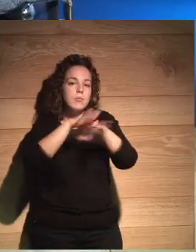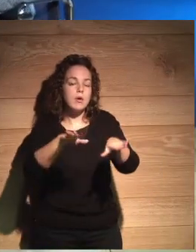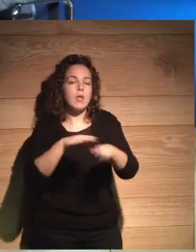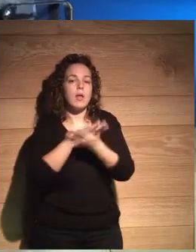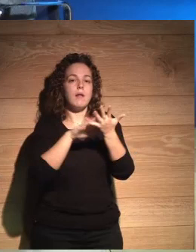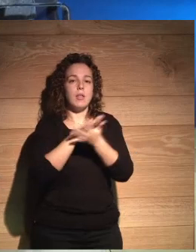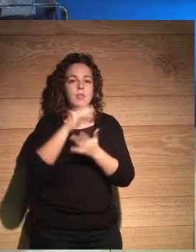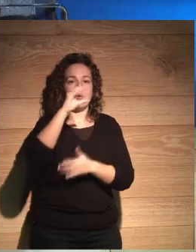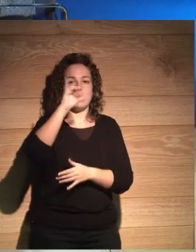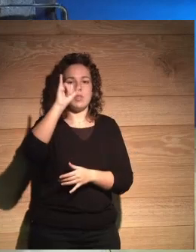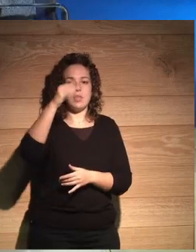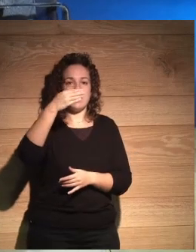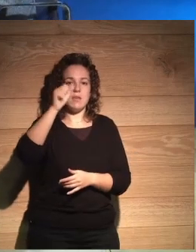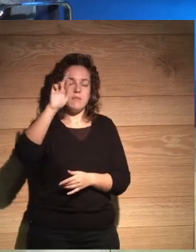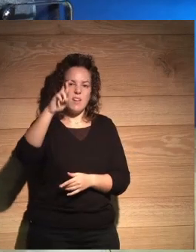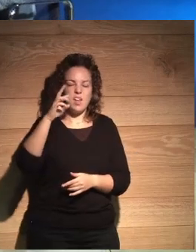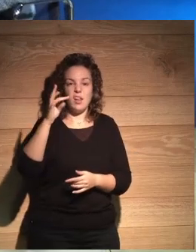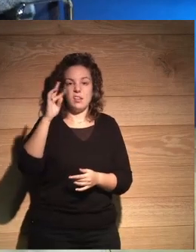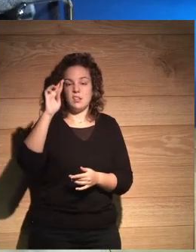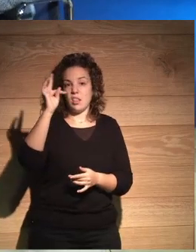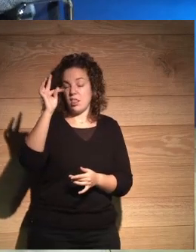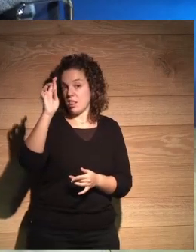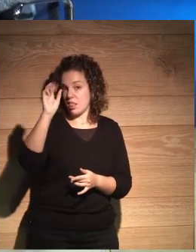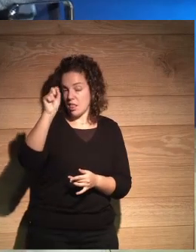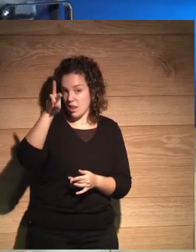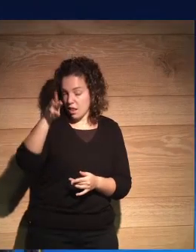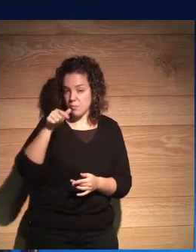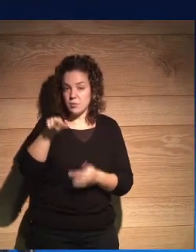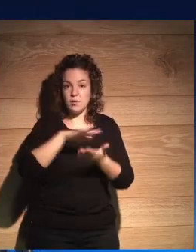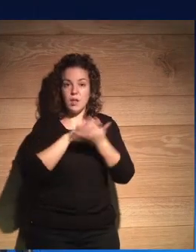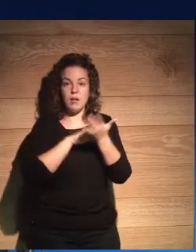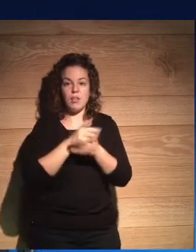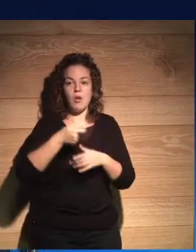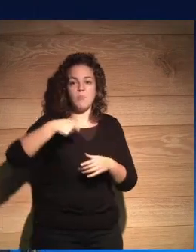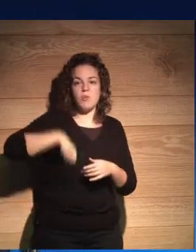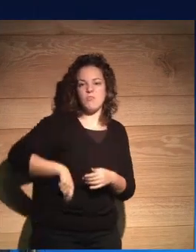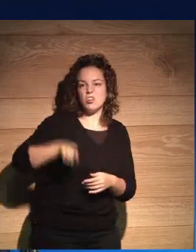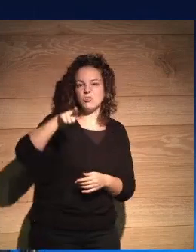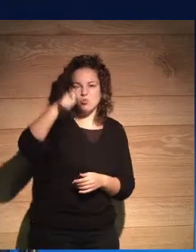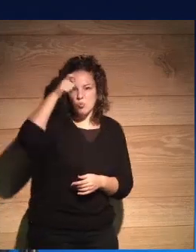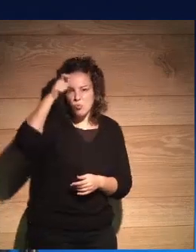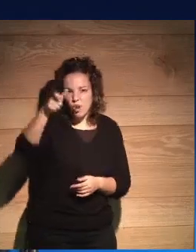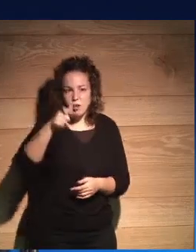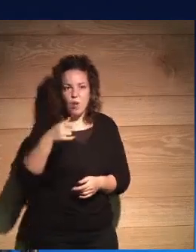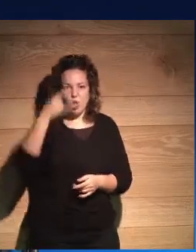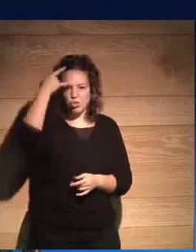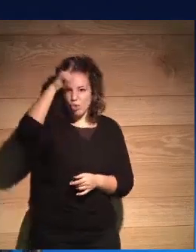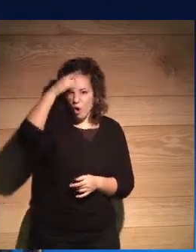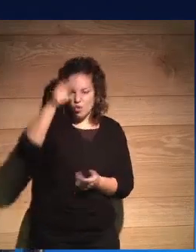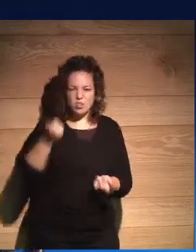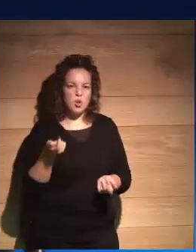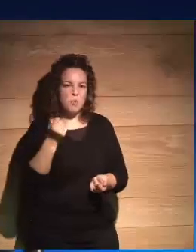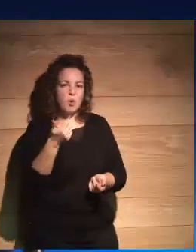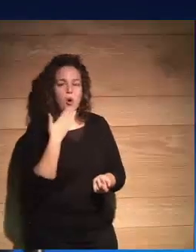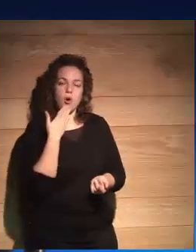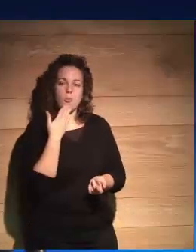Cybertruck de Elon Musk, tú te arrancas ahí a hablar de las procesiones de tu pueblo, de los toros. Eres un poco